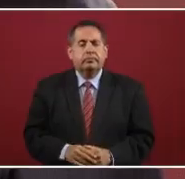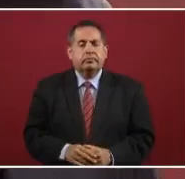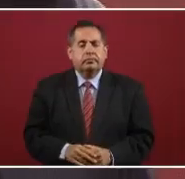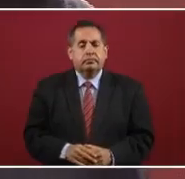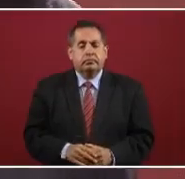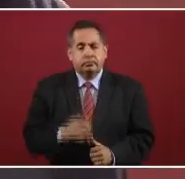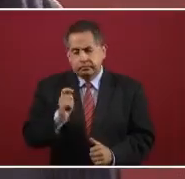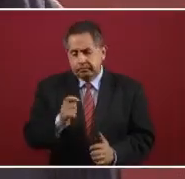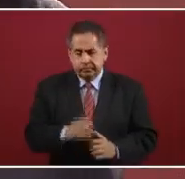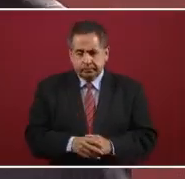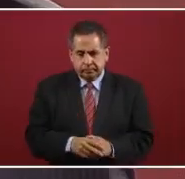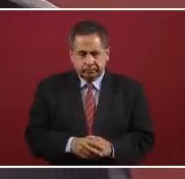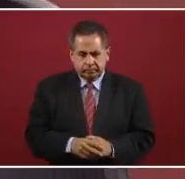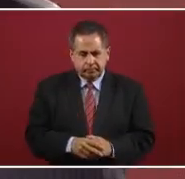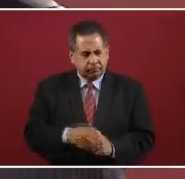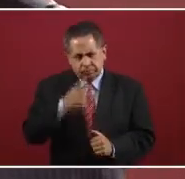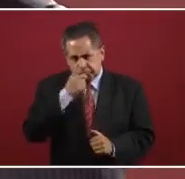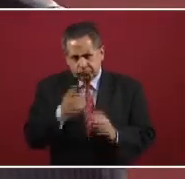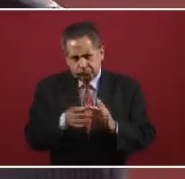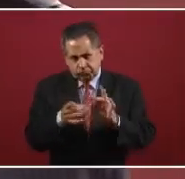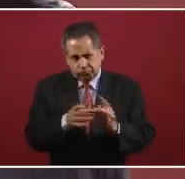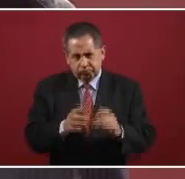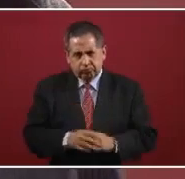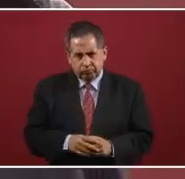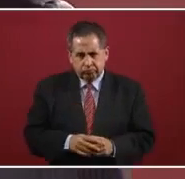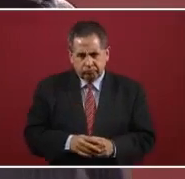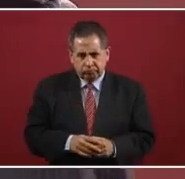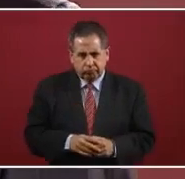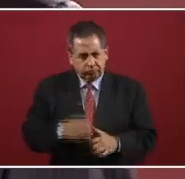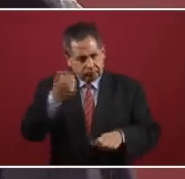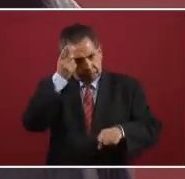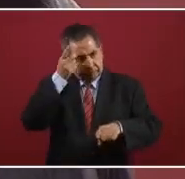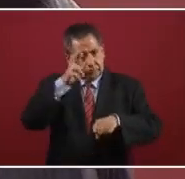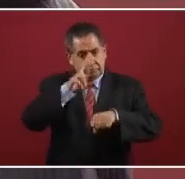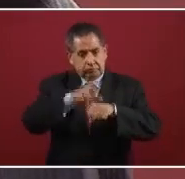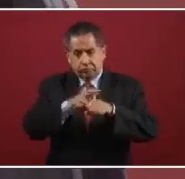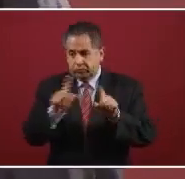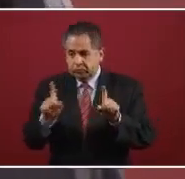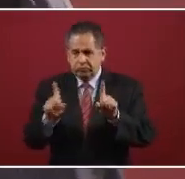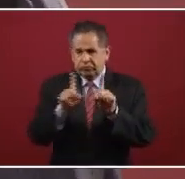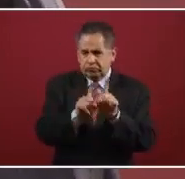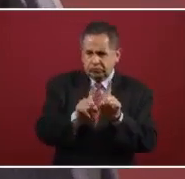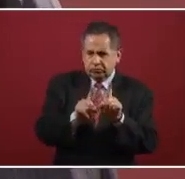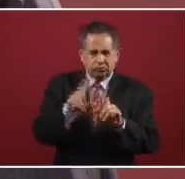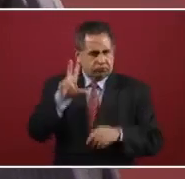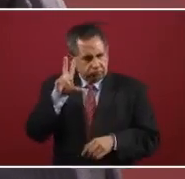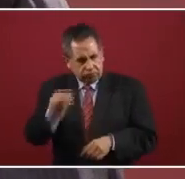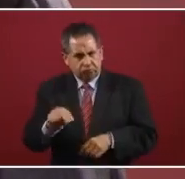O sea, dijimos, no a los directores adjuntos. ¿Por qué?